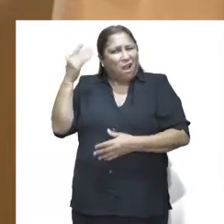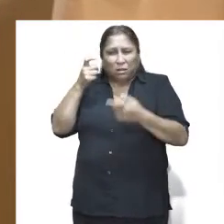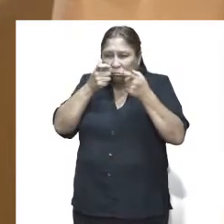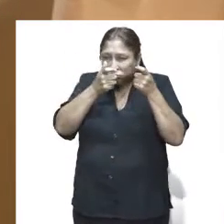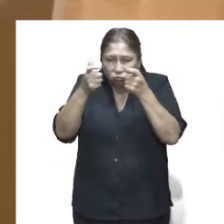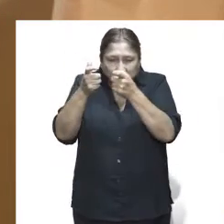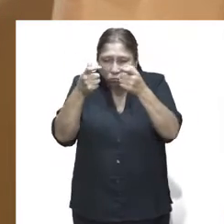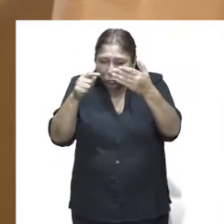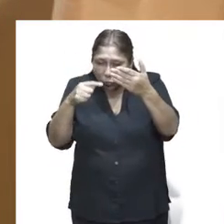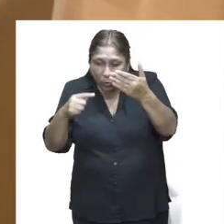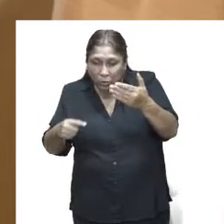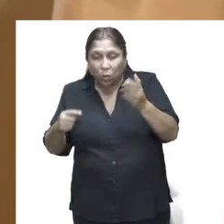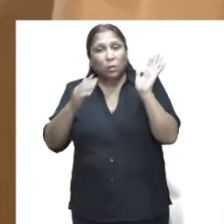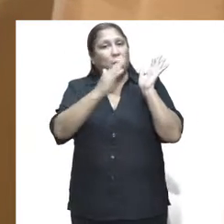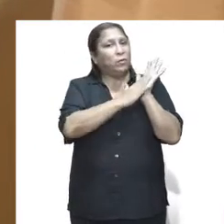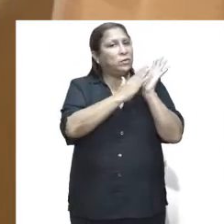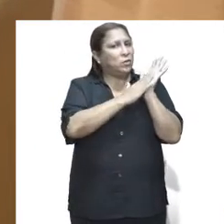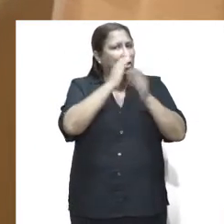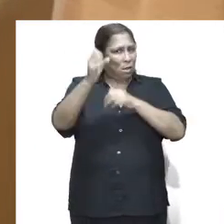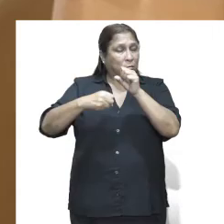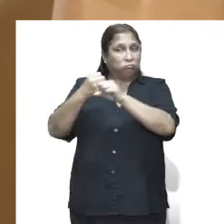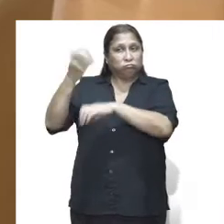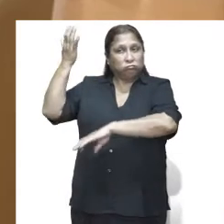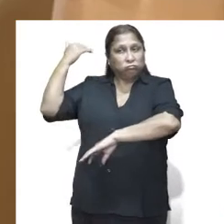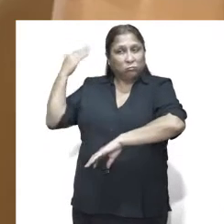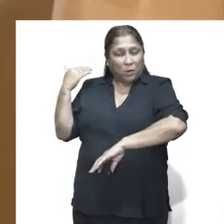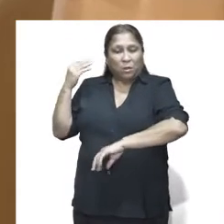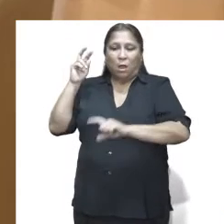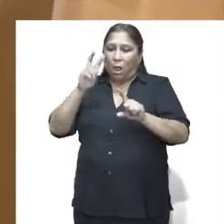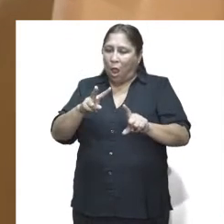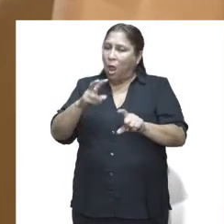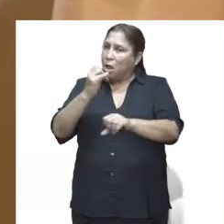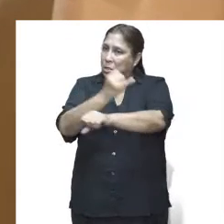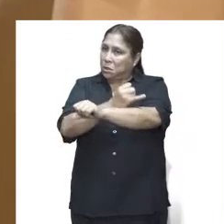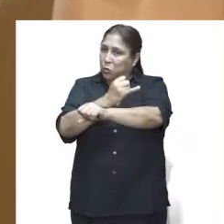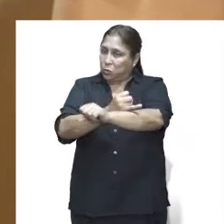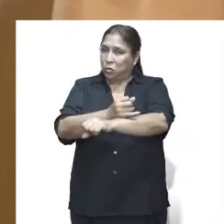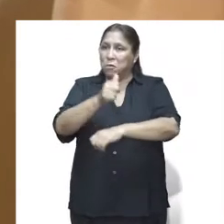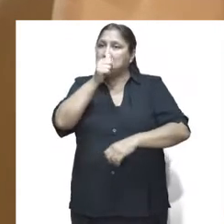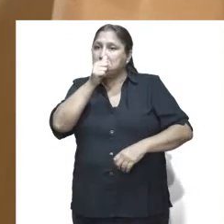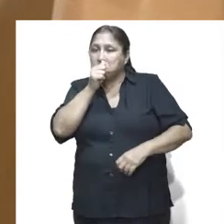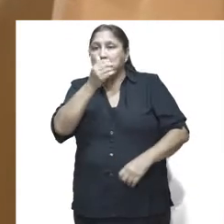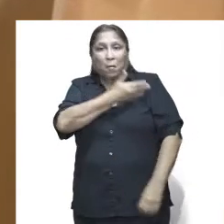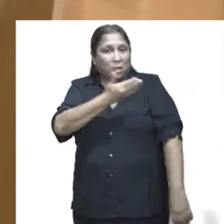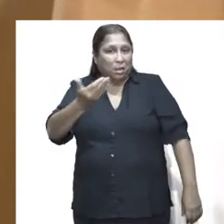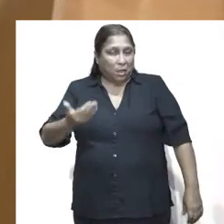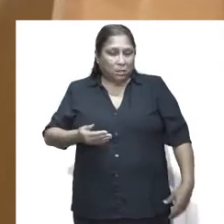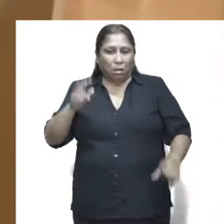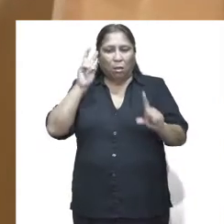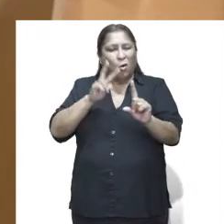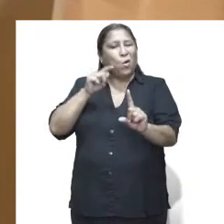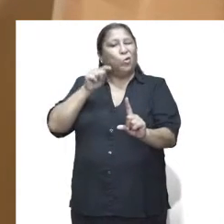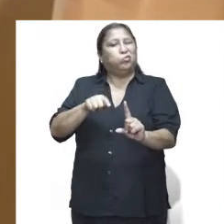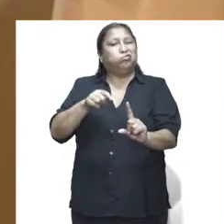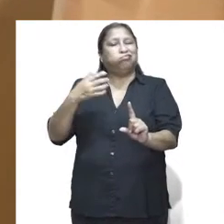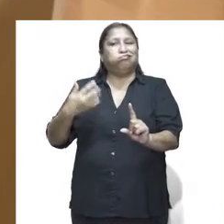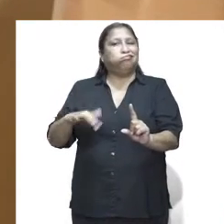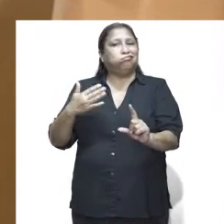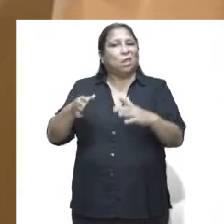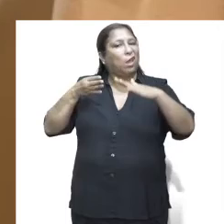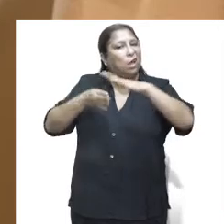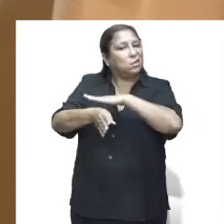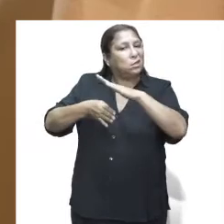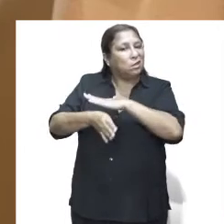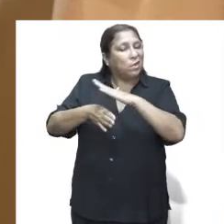la Defensoría del Pueblo el año pasado, ¿no?, a instituciones educativas públicas y privadas, se ha visto que el nivel de accesibilidad para